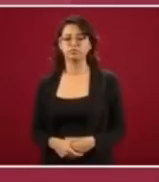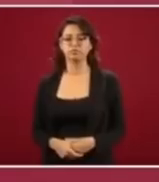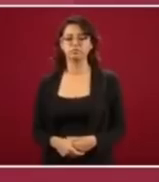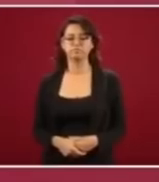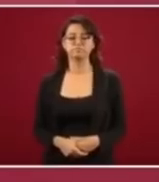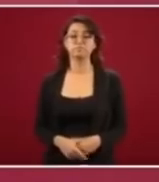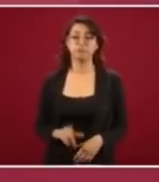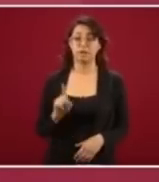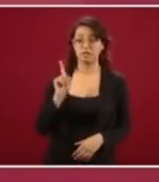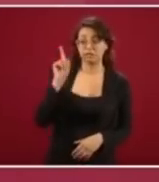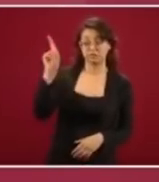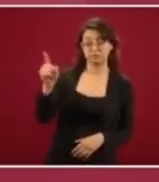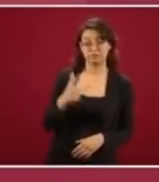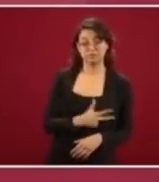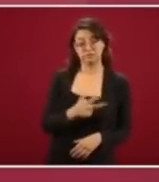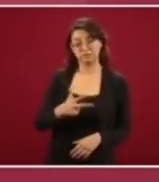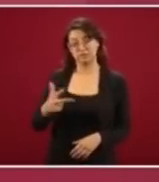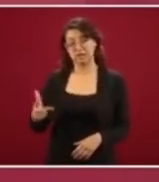Dinamarca.